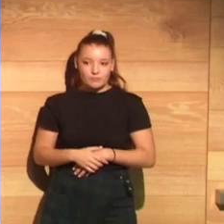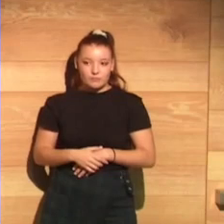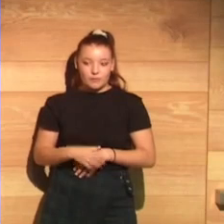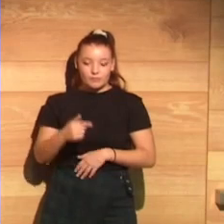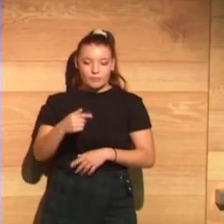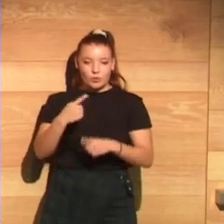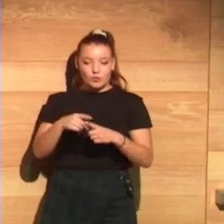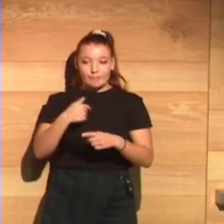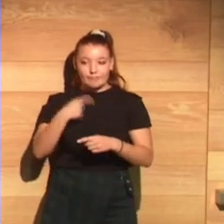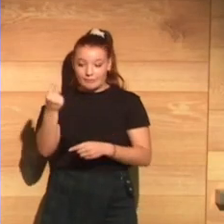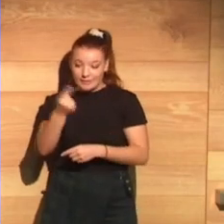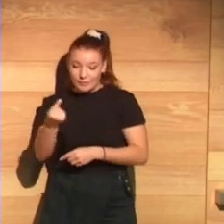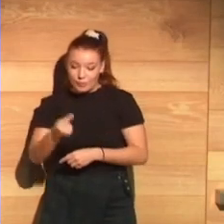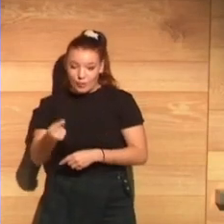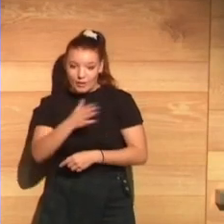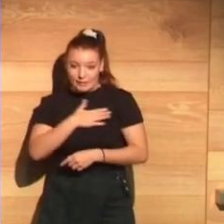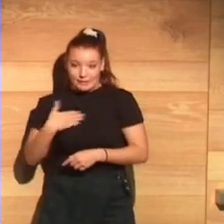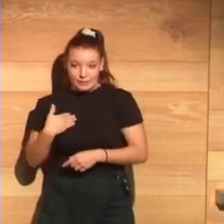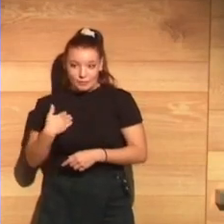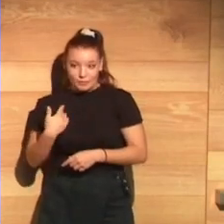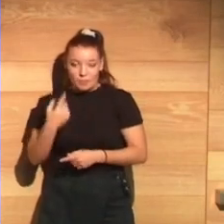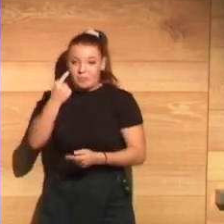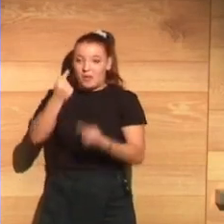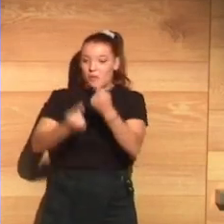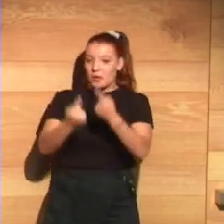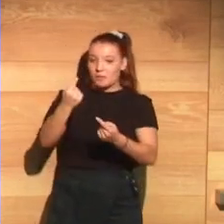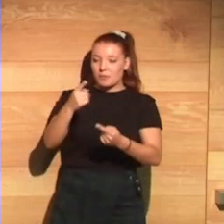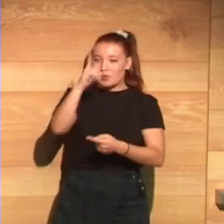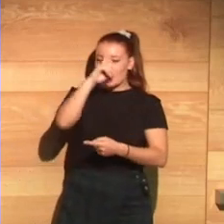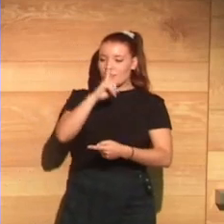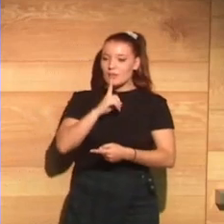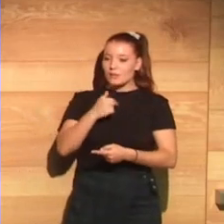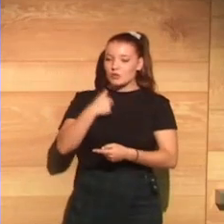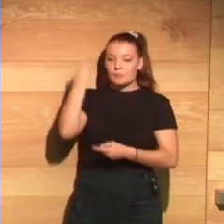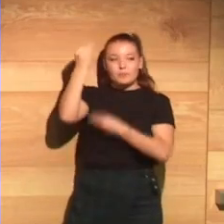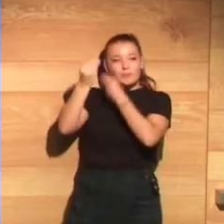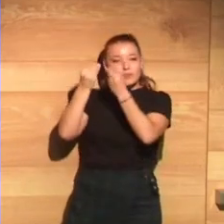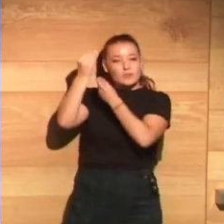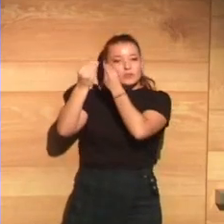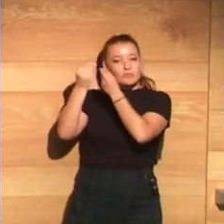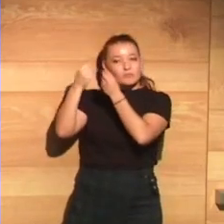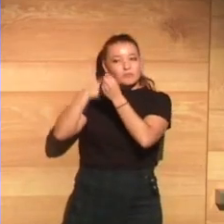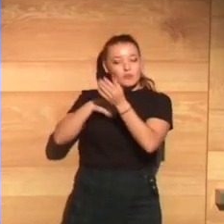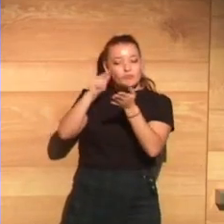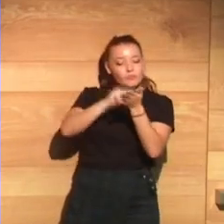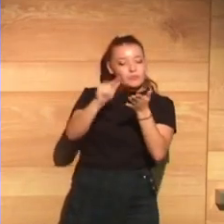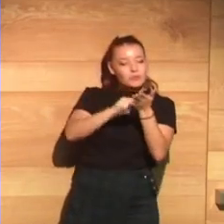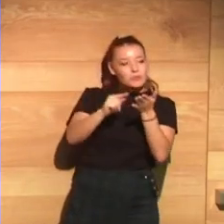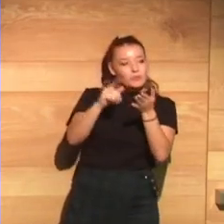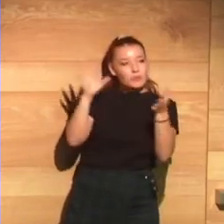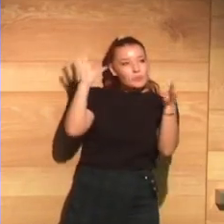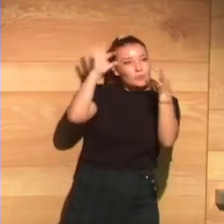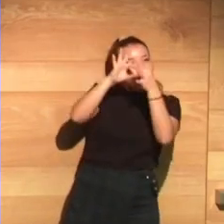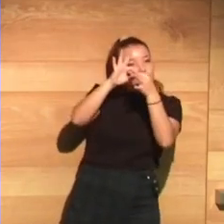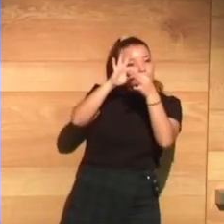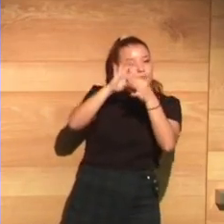ayuda muchas veces a visualizar, incluso mientras estoy escribiendo, lo que quiero dibujar, o incluso a veces hay imágenes